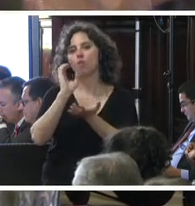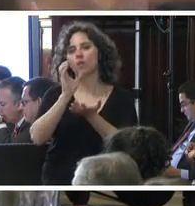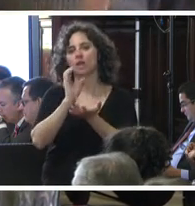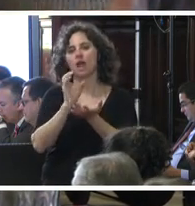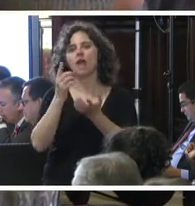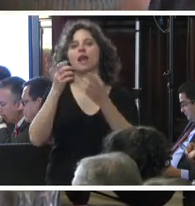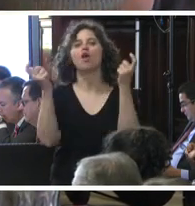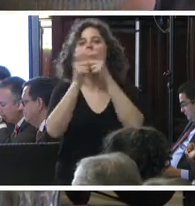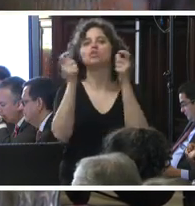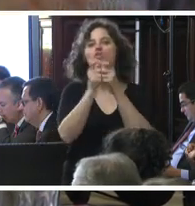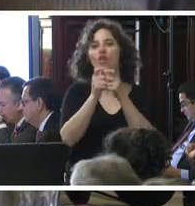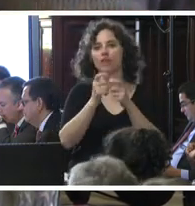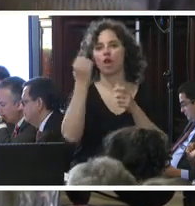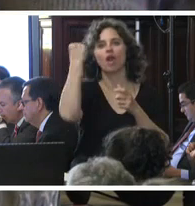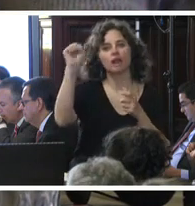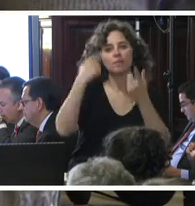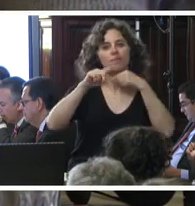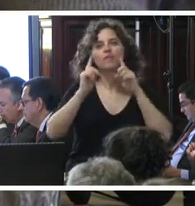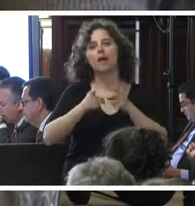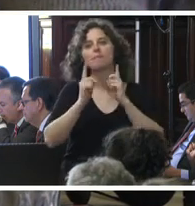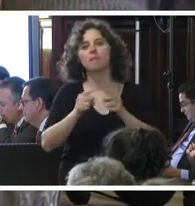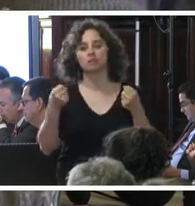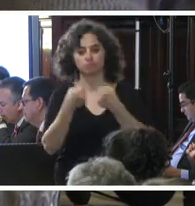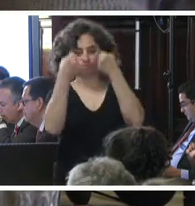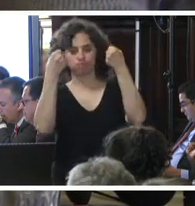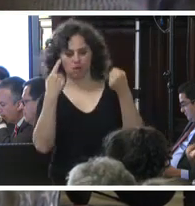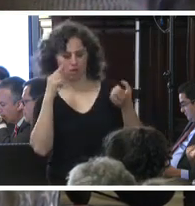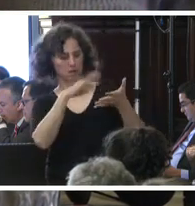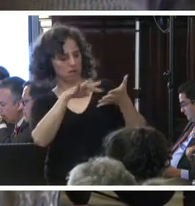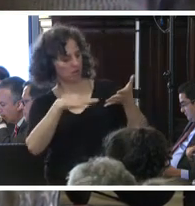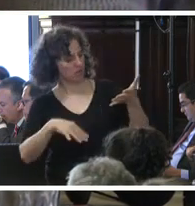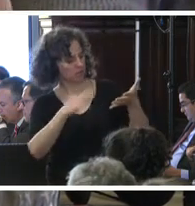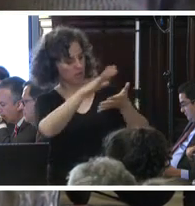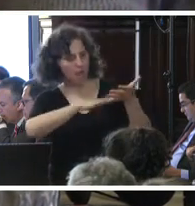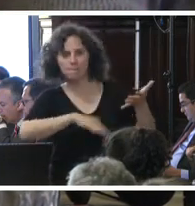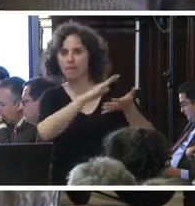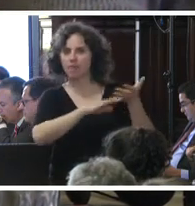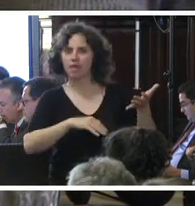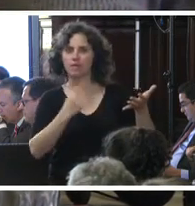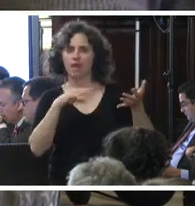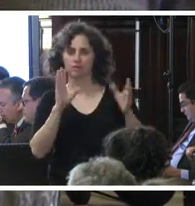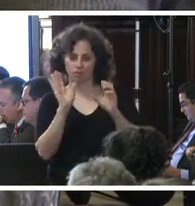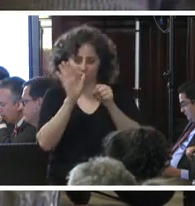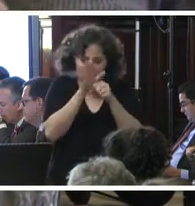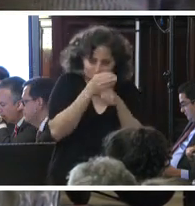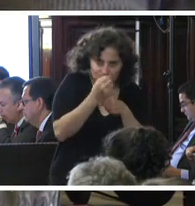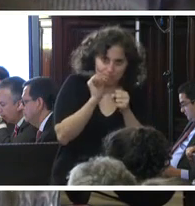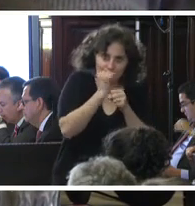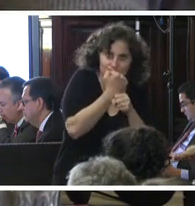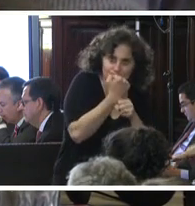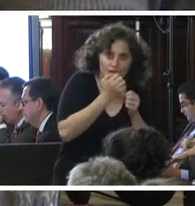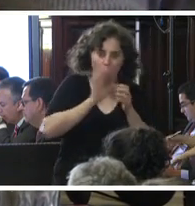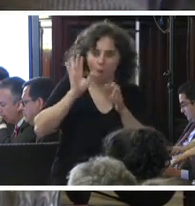la comisión de los crímenes, pero también lo que es muy impactante leyendo los expedientes es el encubrimiento, son